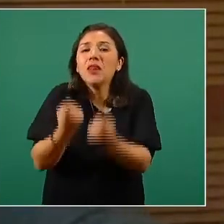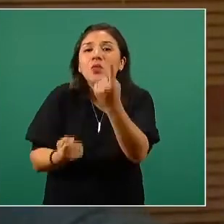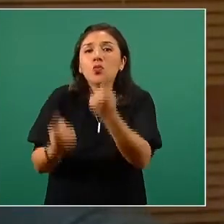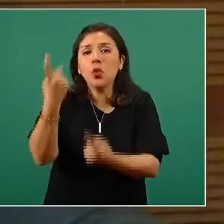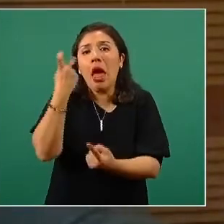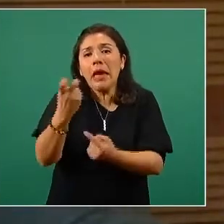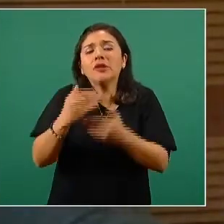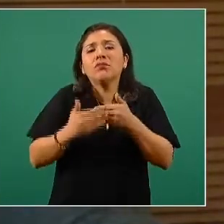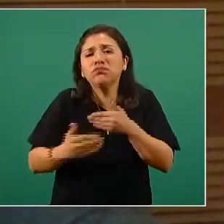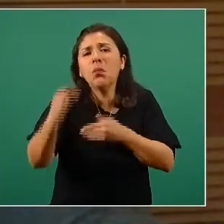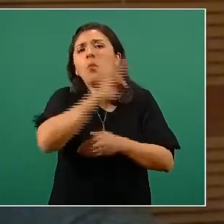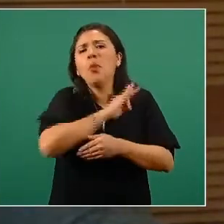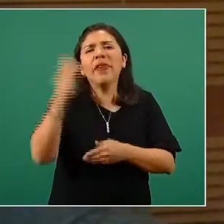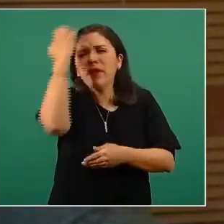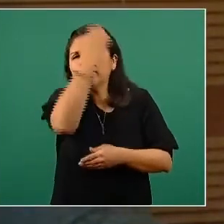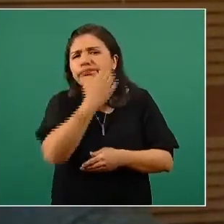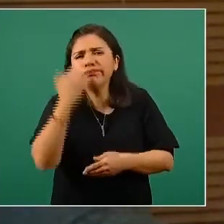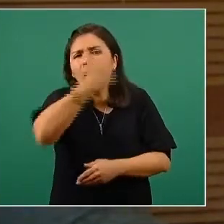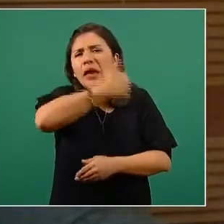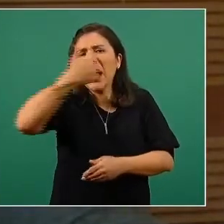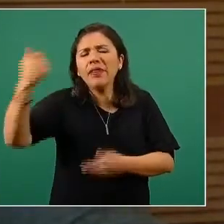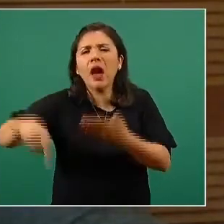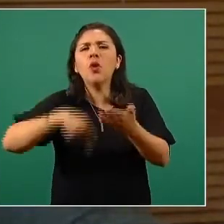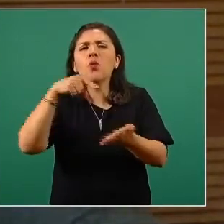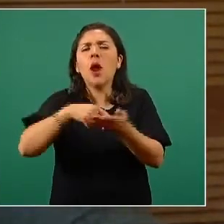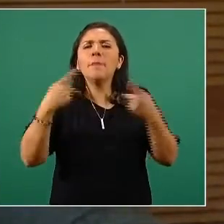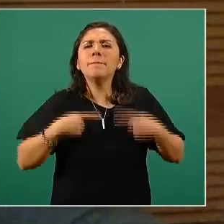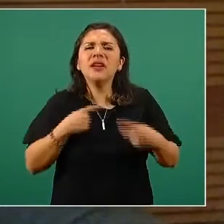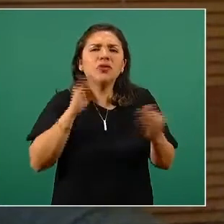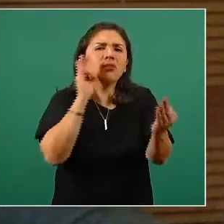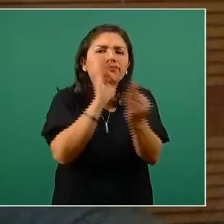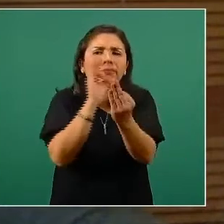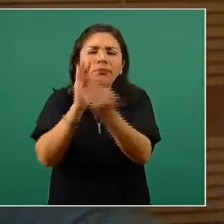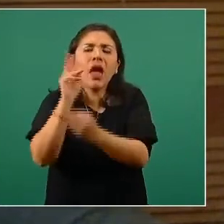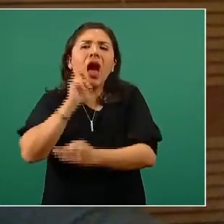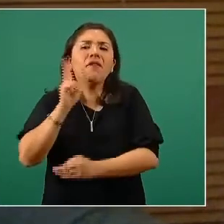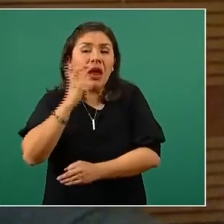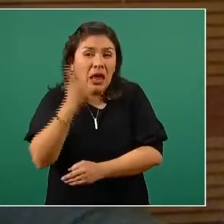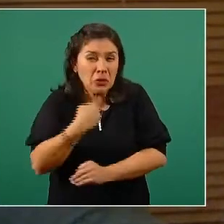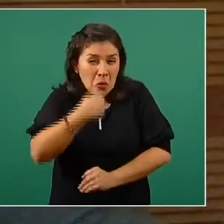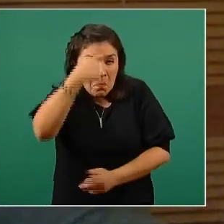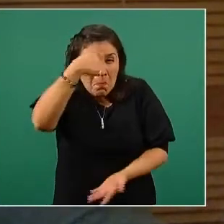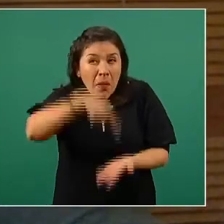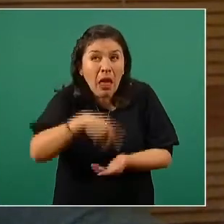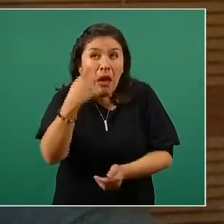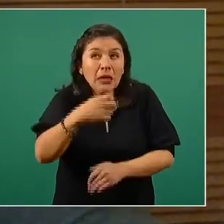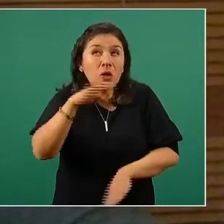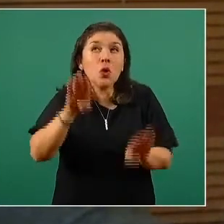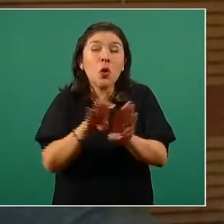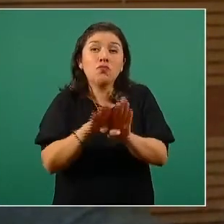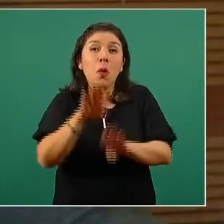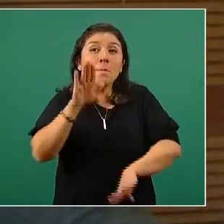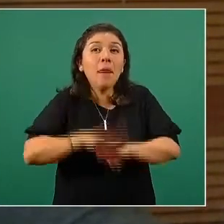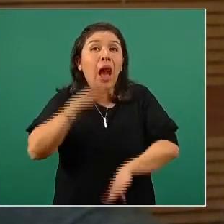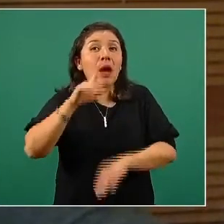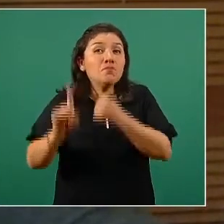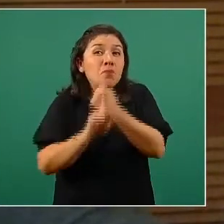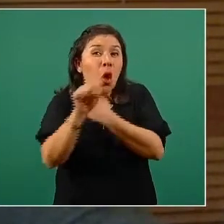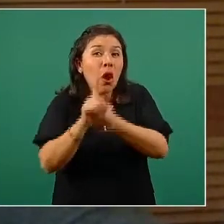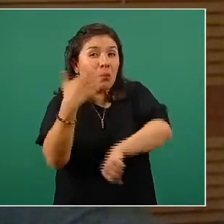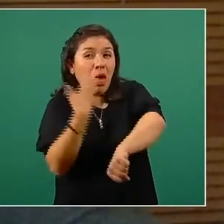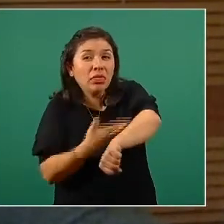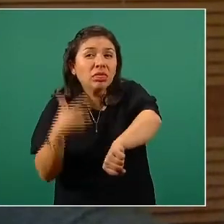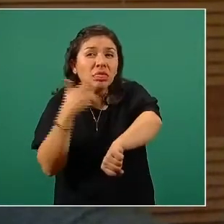podrán estudiar caso a caso en los sitios de vacunación y estoy seguro que no causará más de problemas